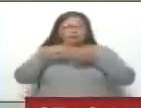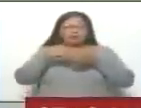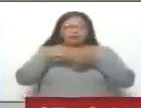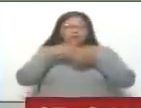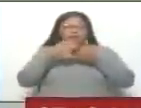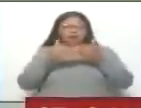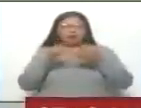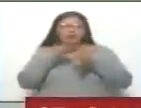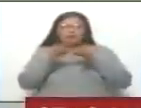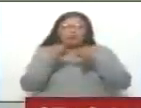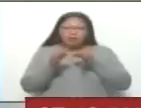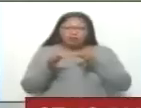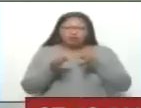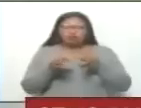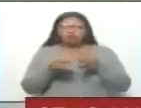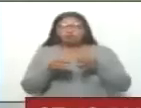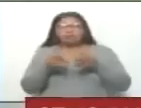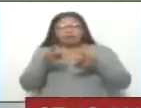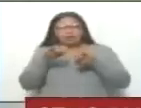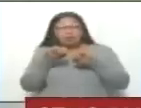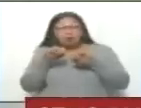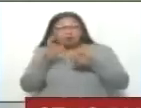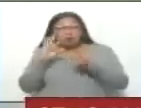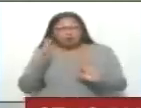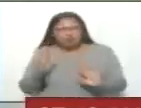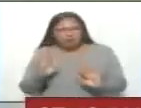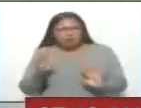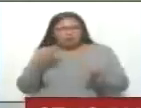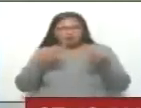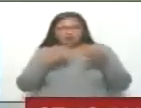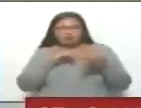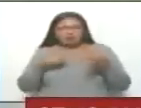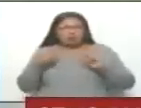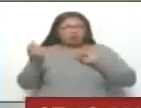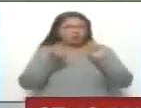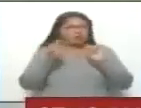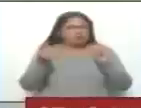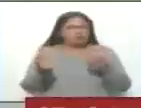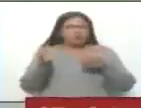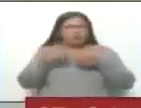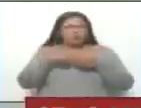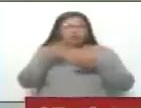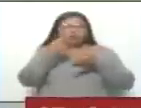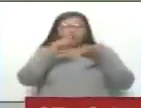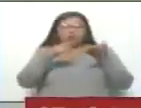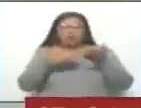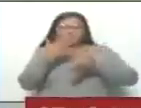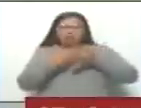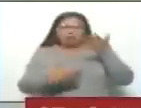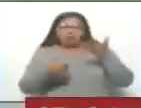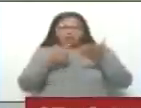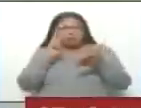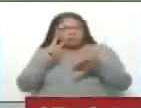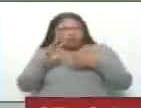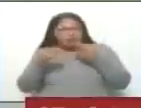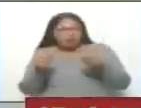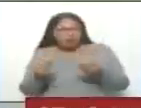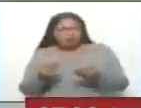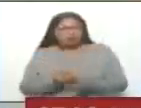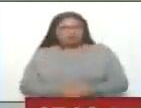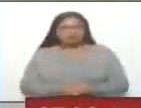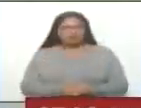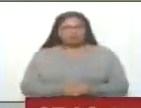de la indexación salarial, a juicio de quienes estamos discutiendo la convención colectiva, la hemos visualizado de la siguiente